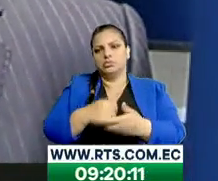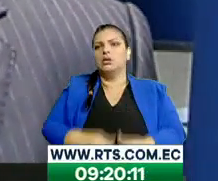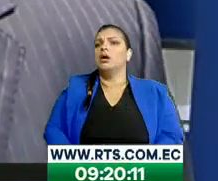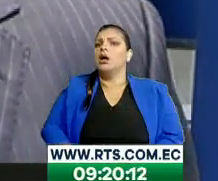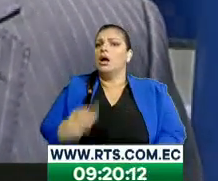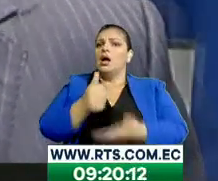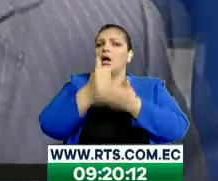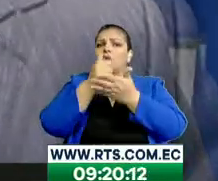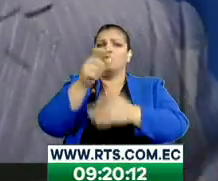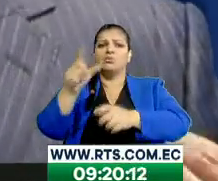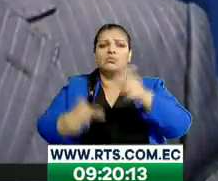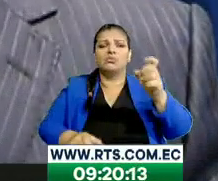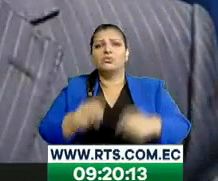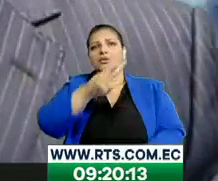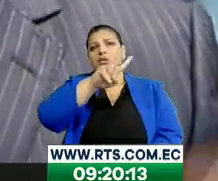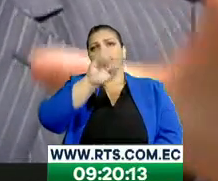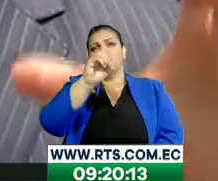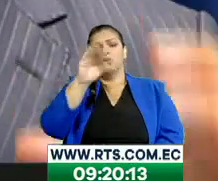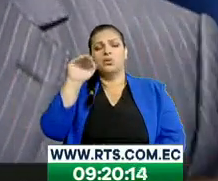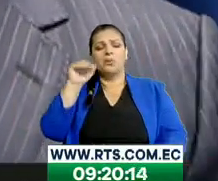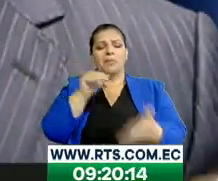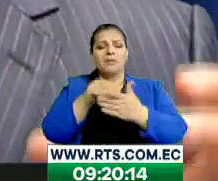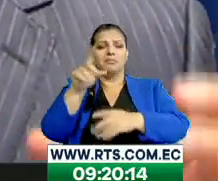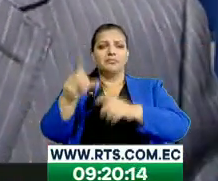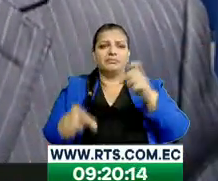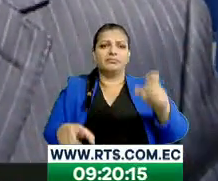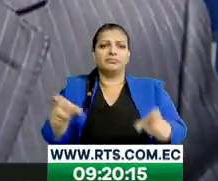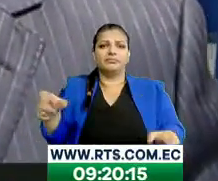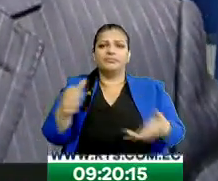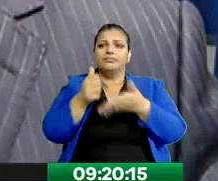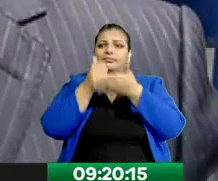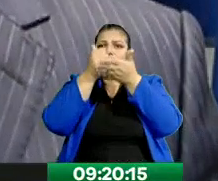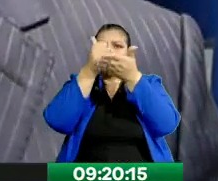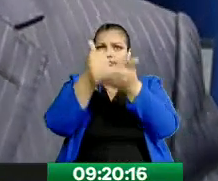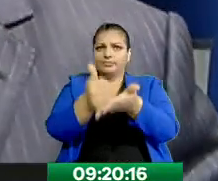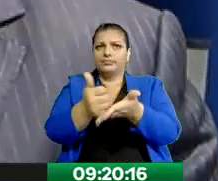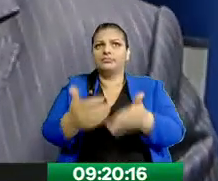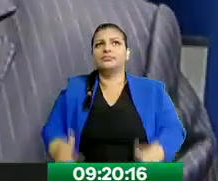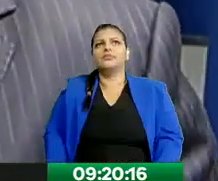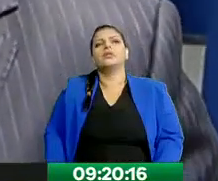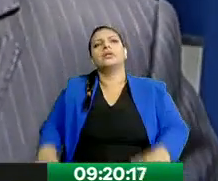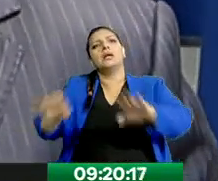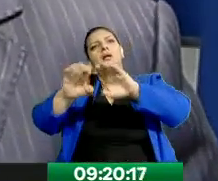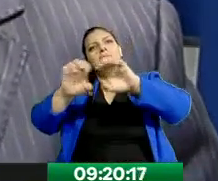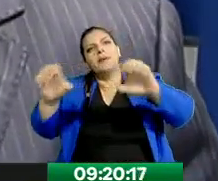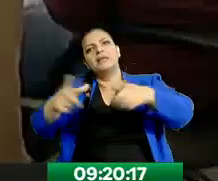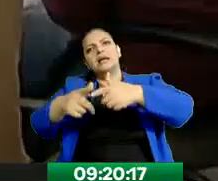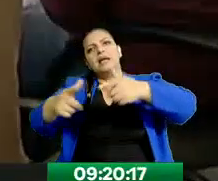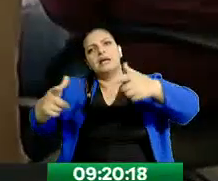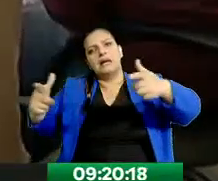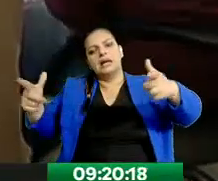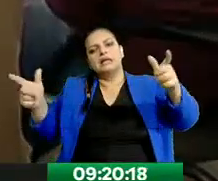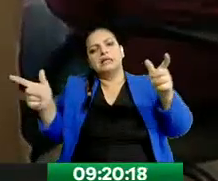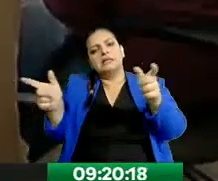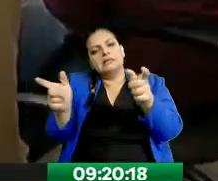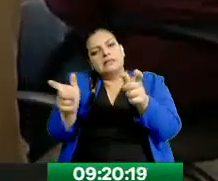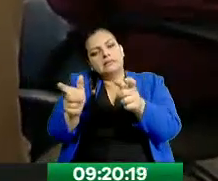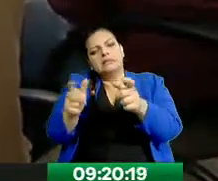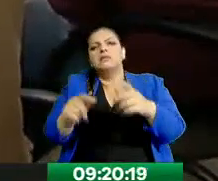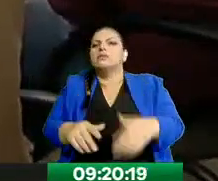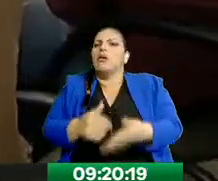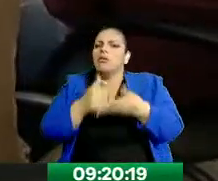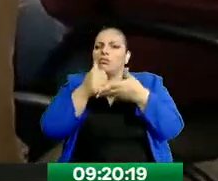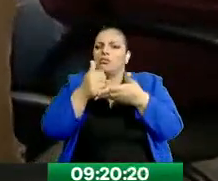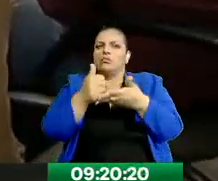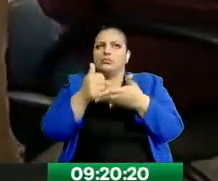contribuyentes a nivel nacional. Y evidentemente la mayoría de los beneficiarios son pequeñas y medianas empresas. La feria de remisión se